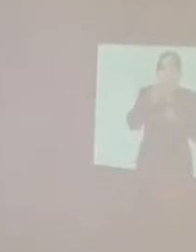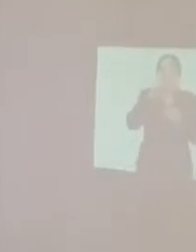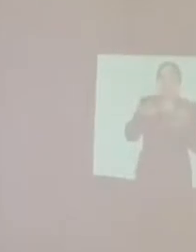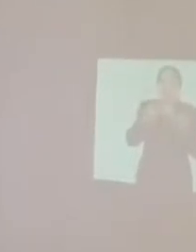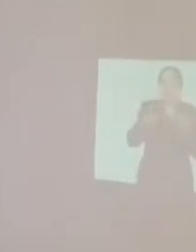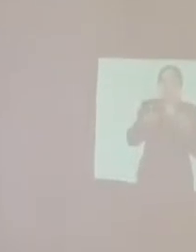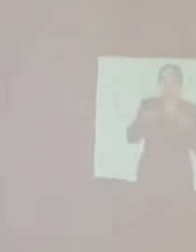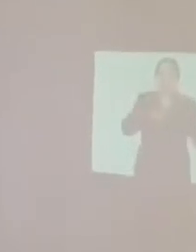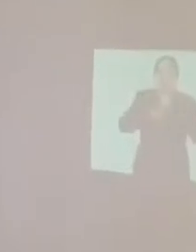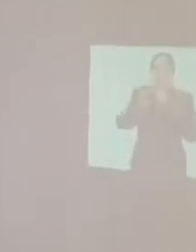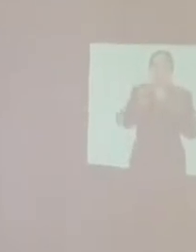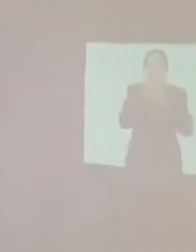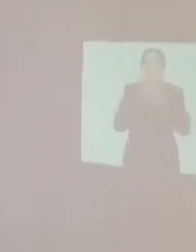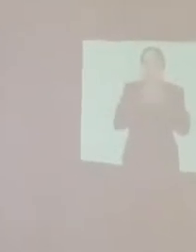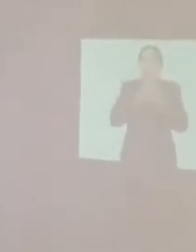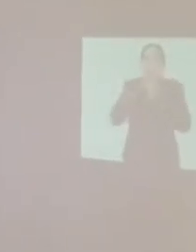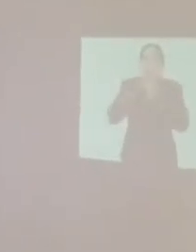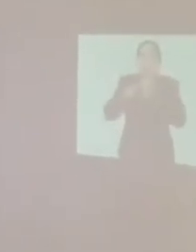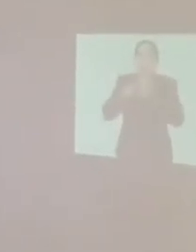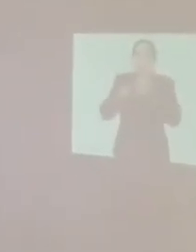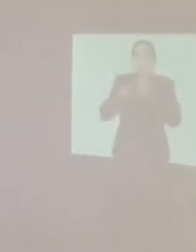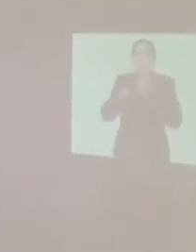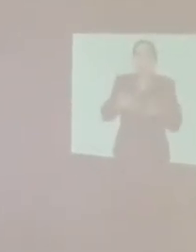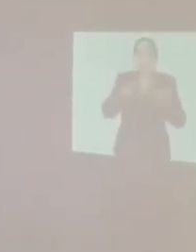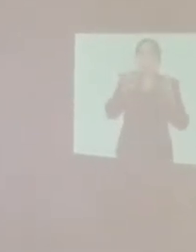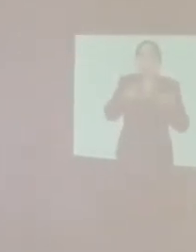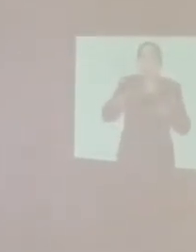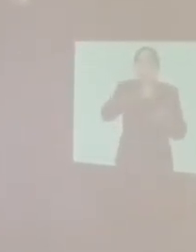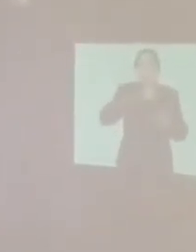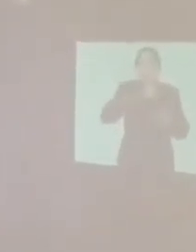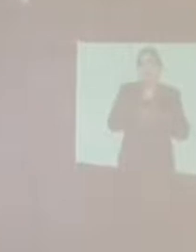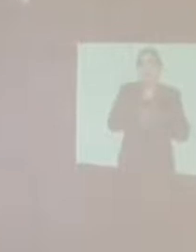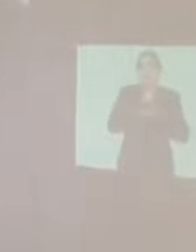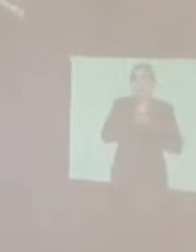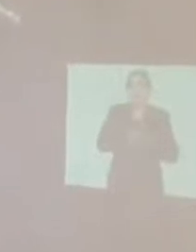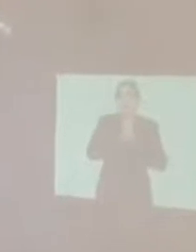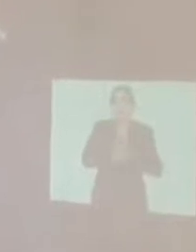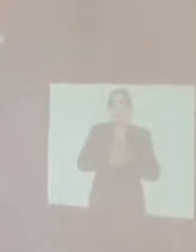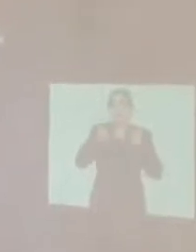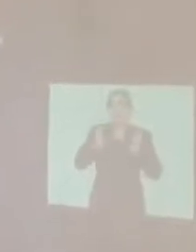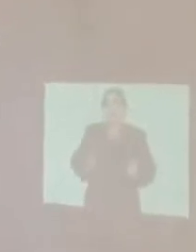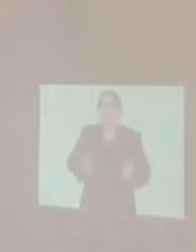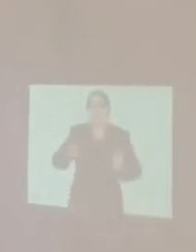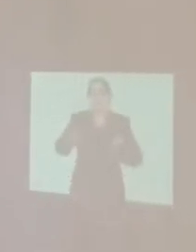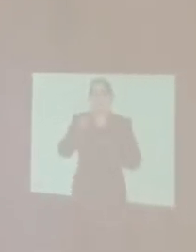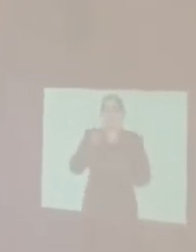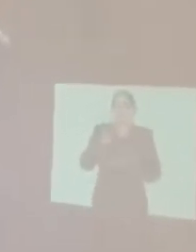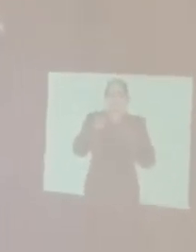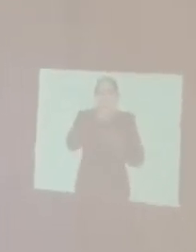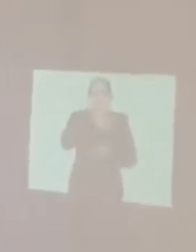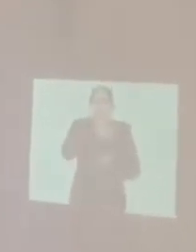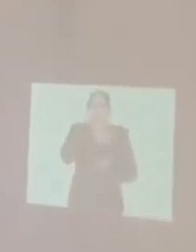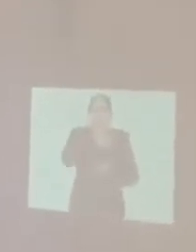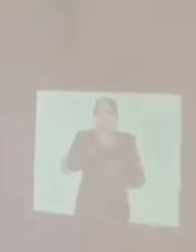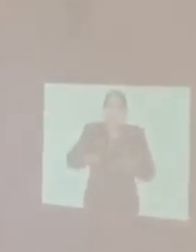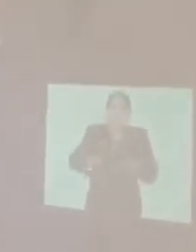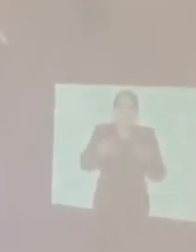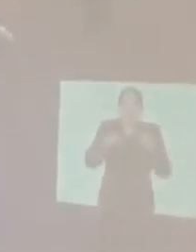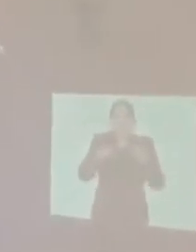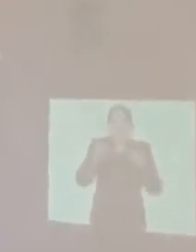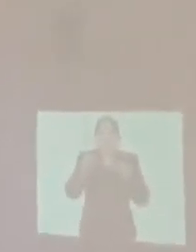menos de subpoblaciones y un área de fisioterapia. El programa de salud en tu vida ha alcanzado